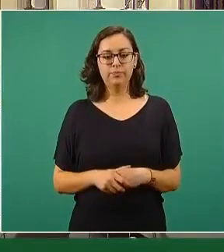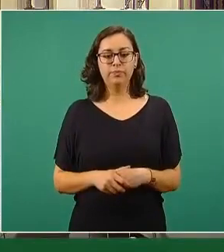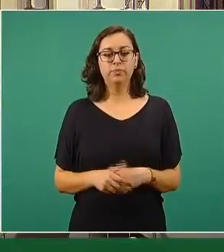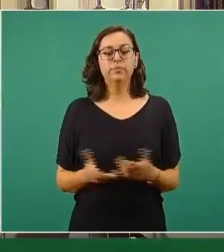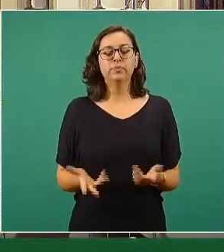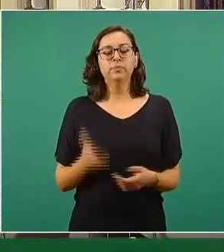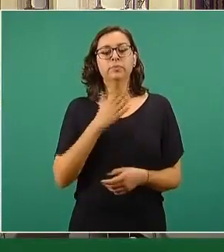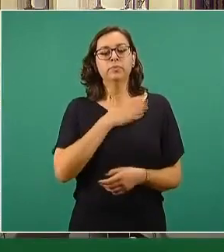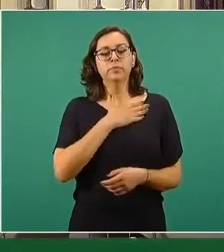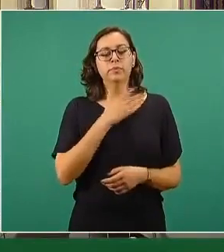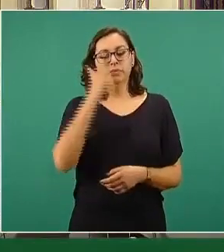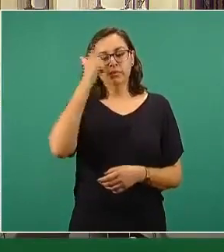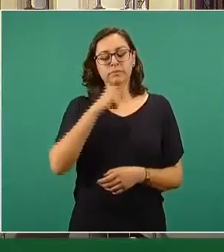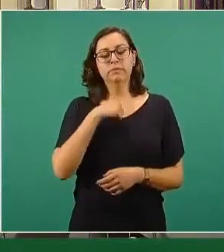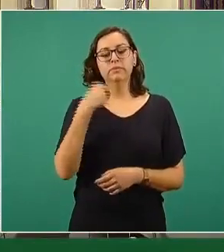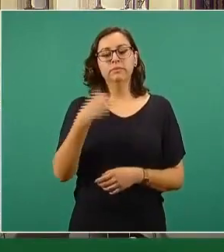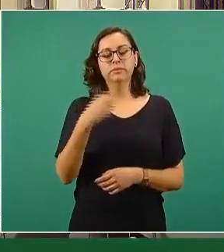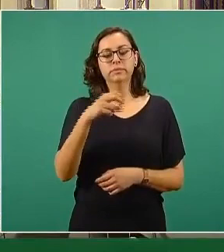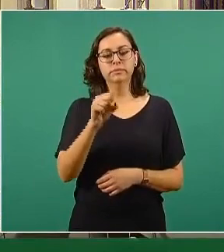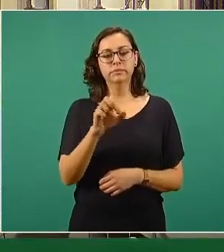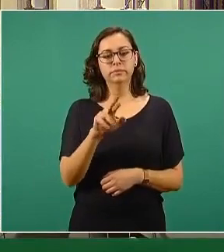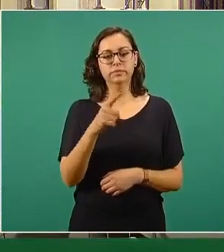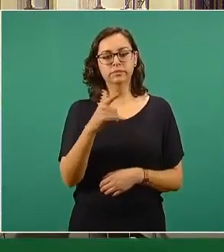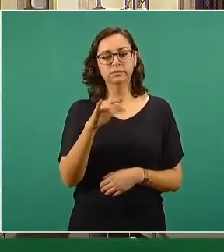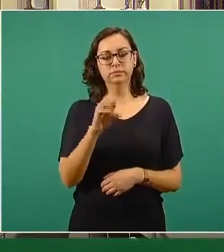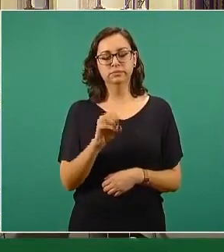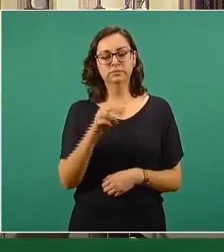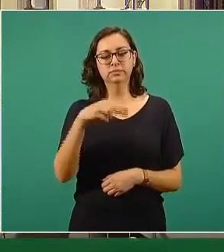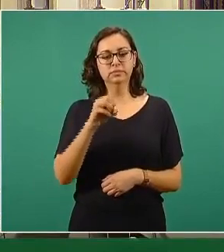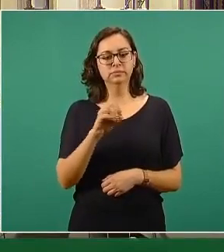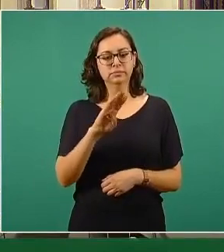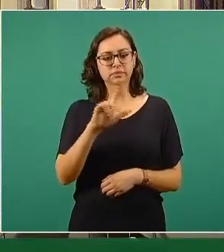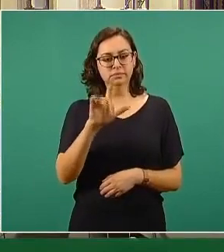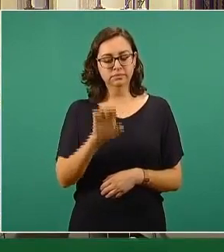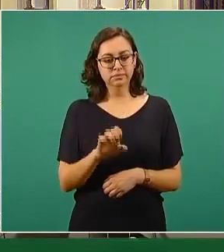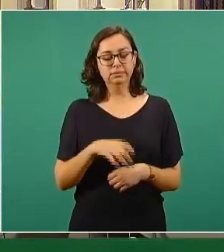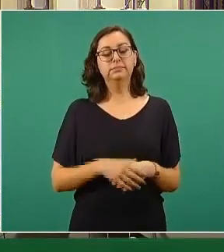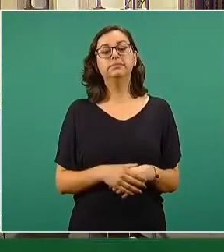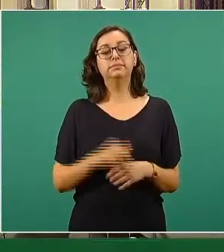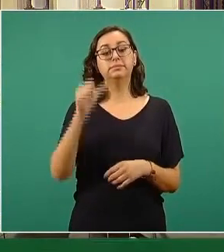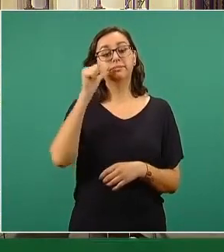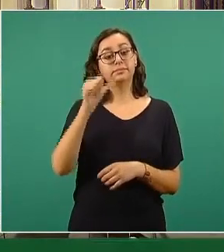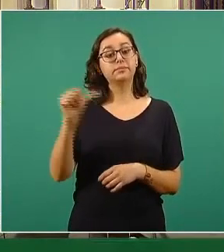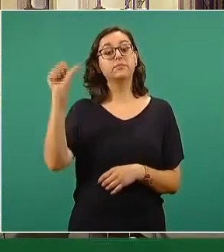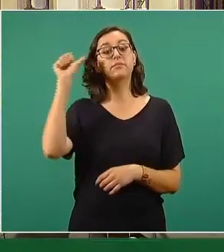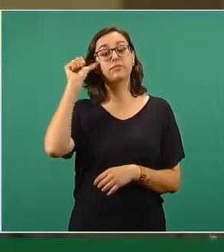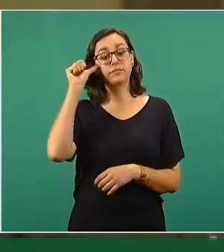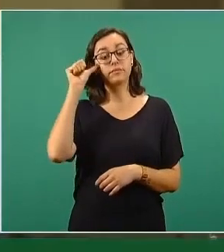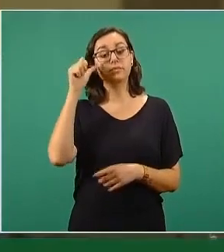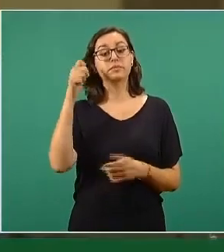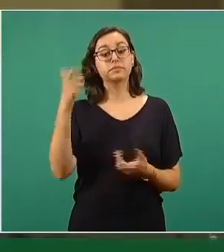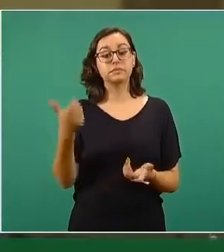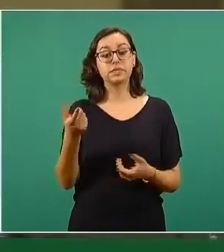Sergio Noble, de Pulso Saludable. Doctor, recordando que el día de ayer se conmemoró el Día Internacional contra la